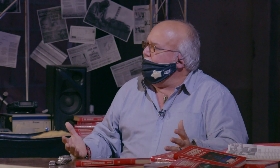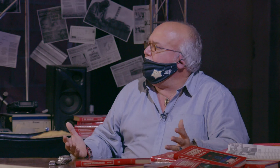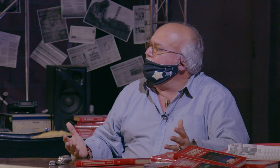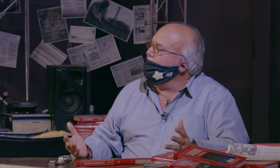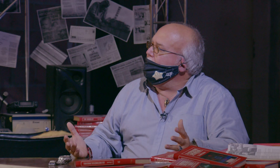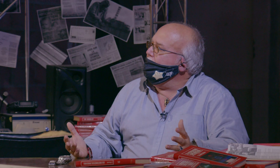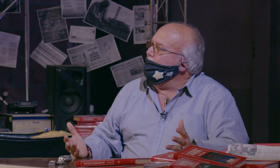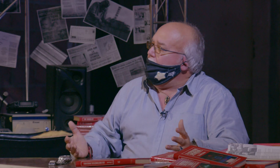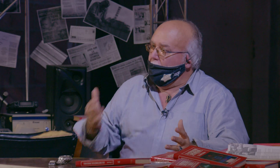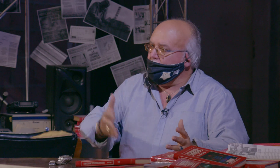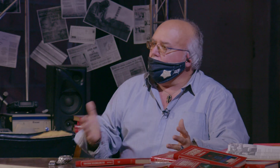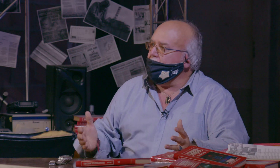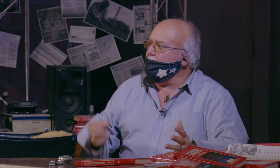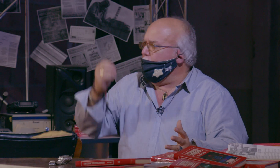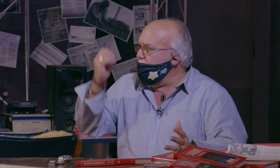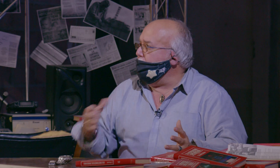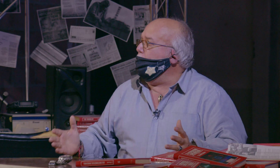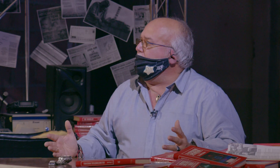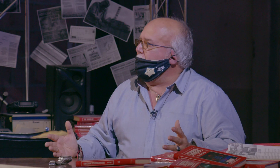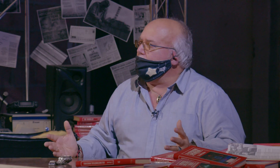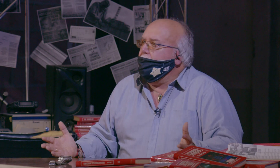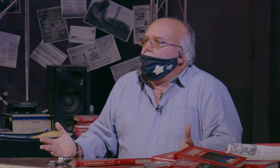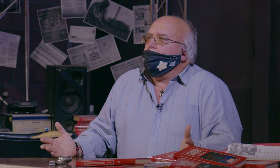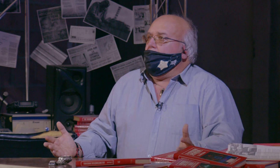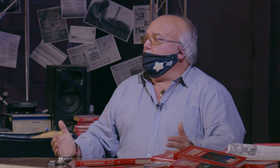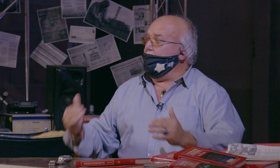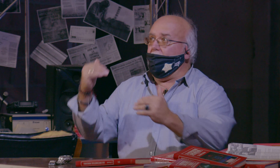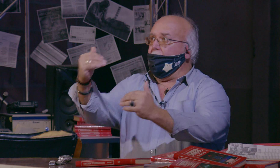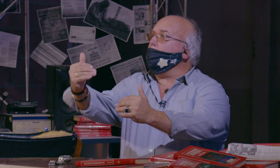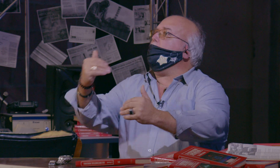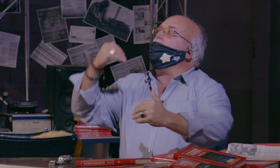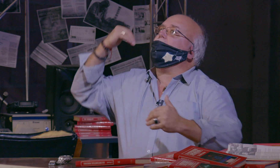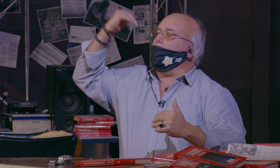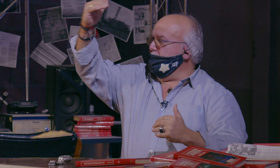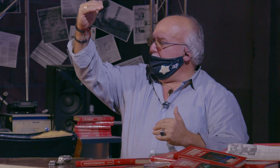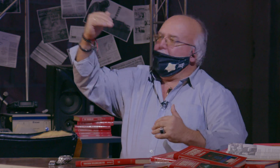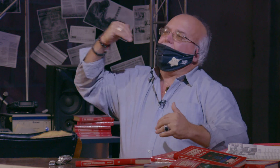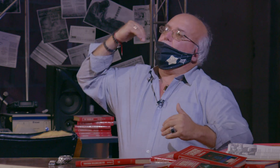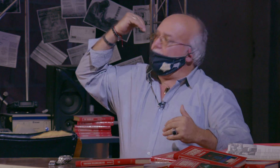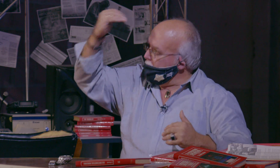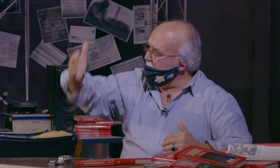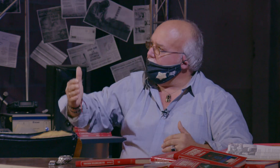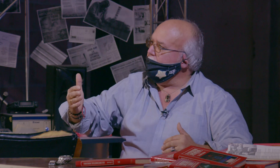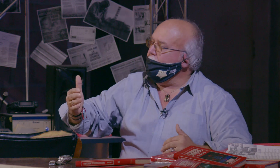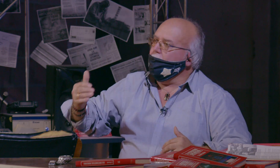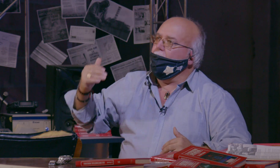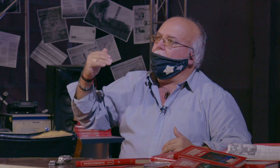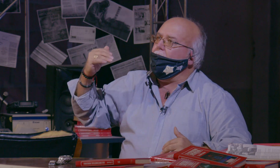100. Uh-huh. La OMS aconseja 250 casos. Entonces, estamos poniendo esto demasiado